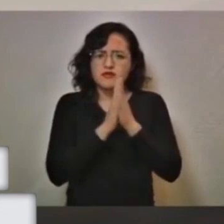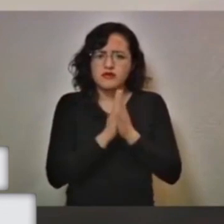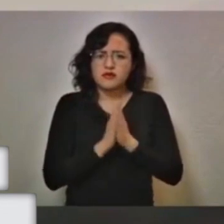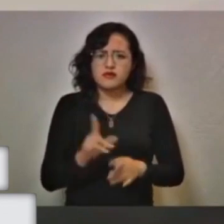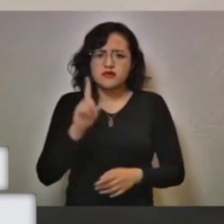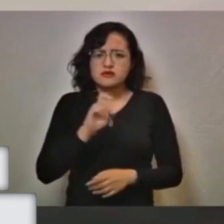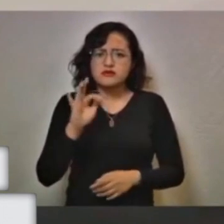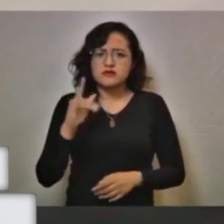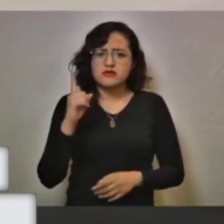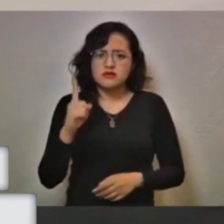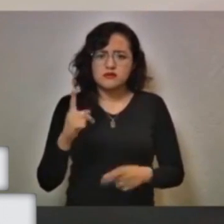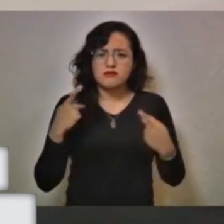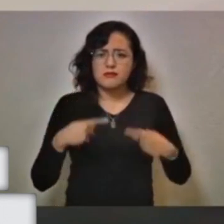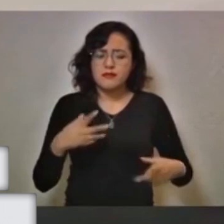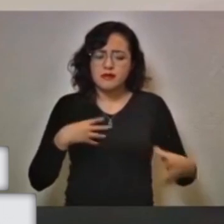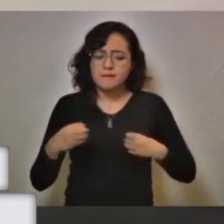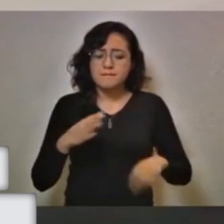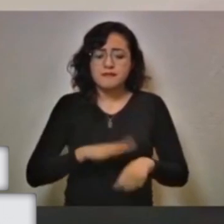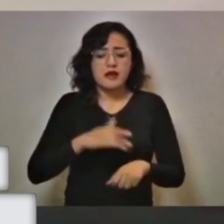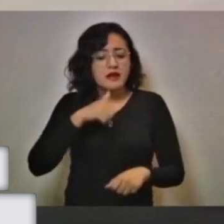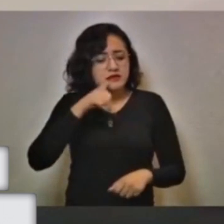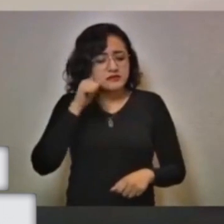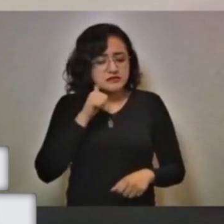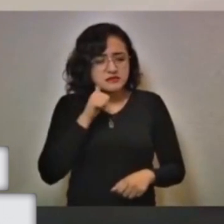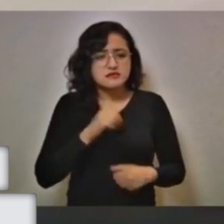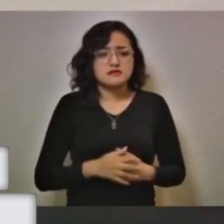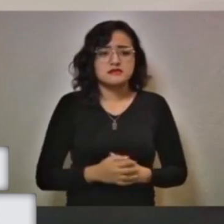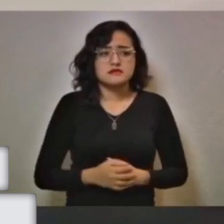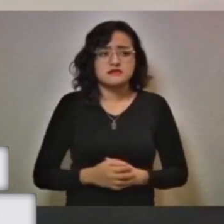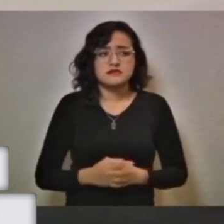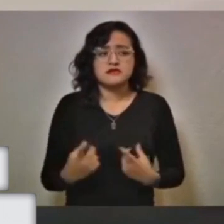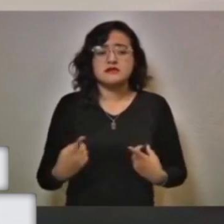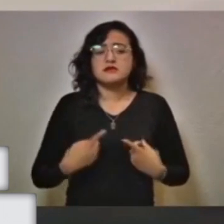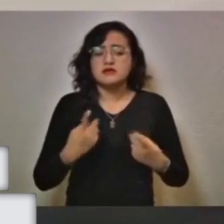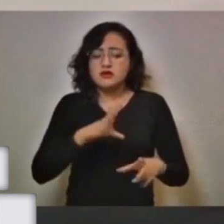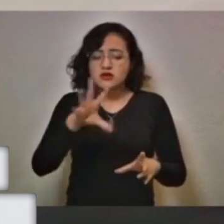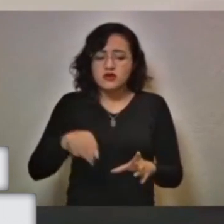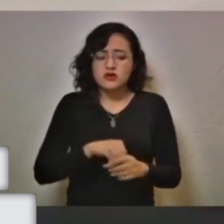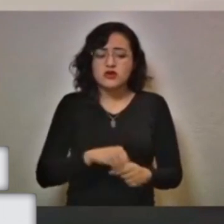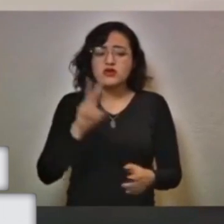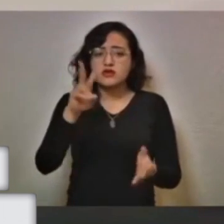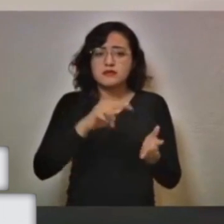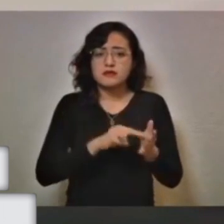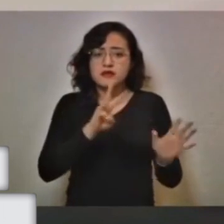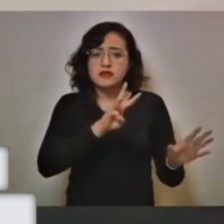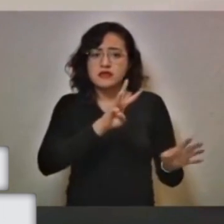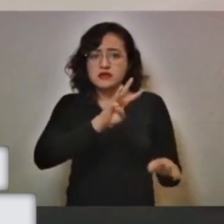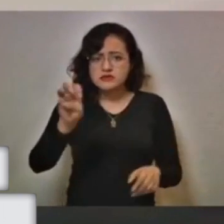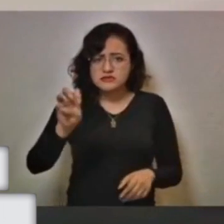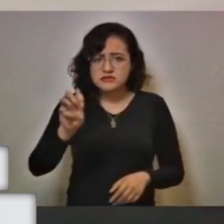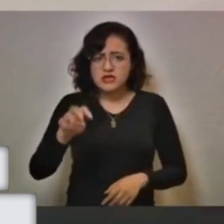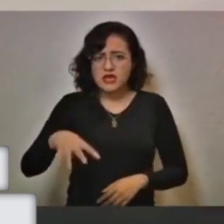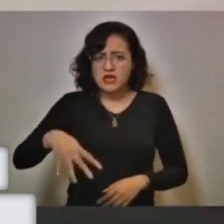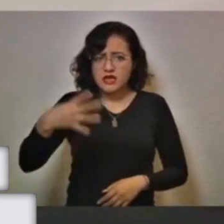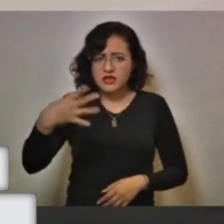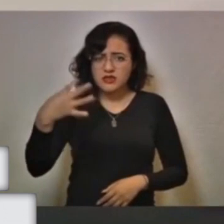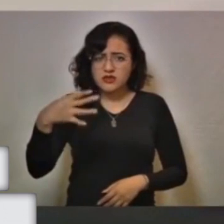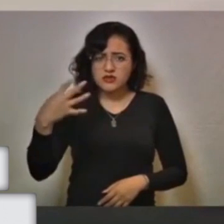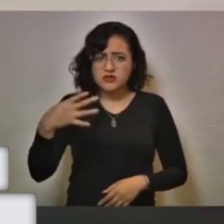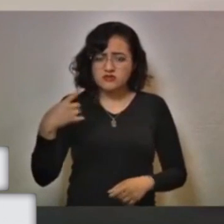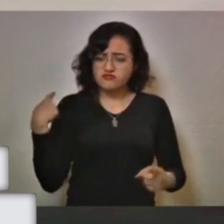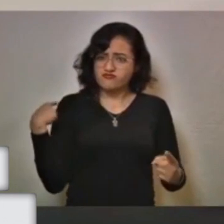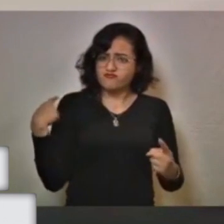favor. 151 casos más que ayer dan un total de 2.314 durante toda